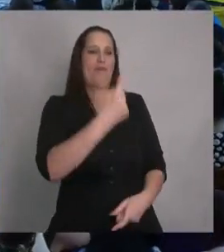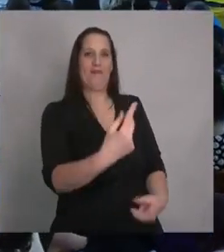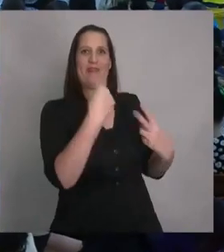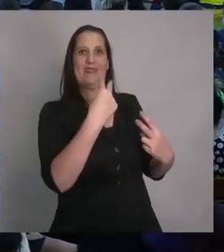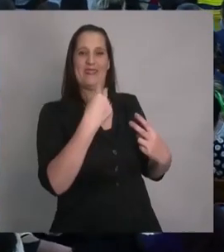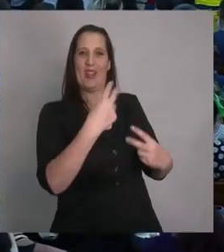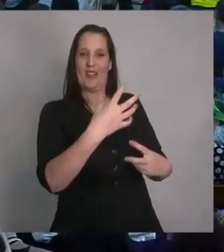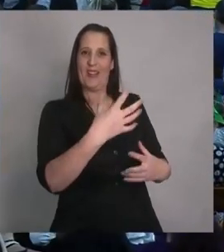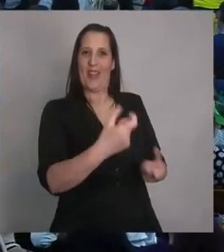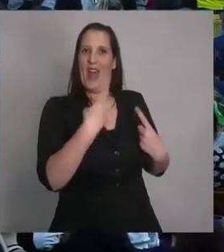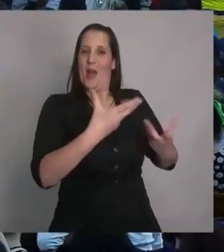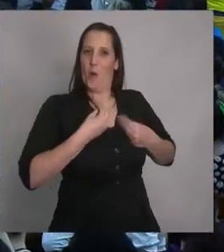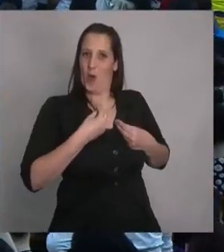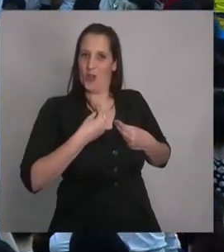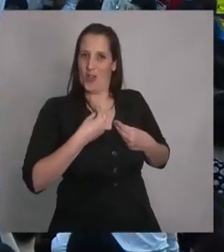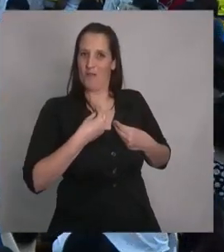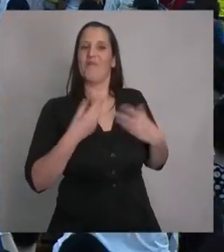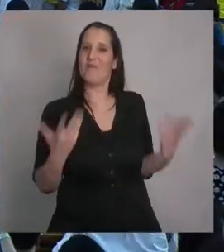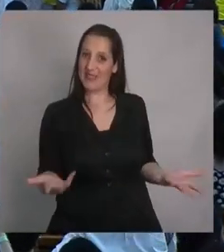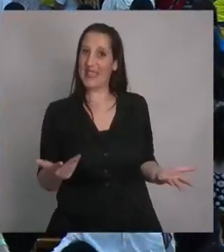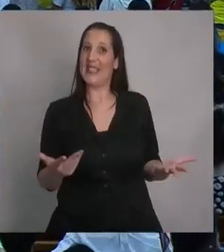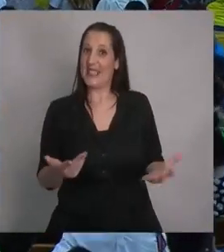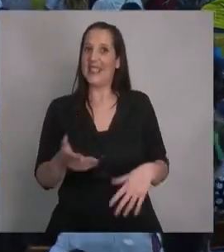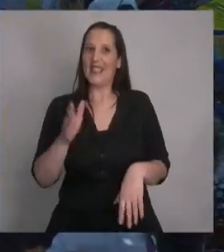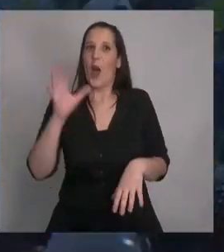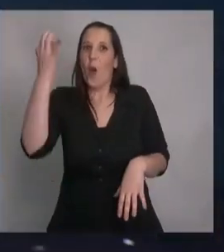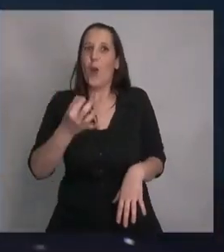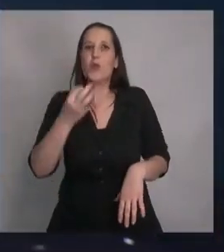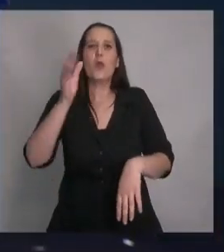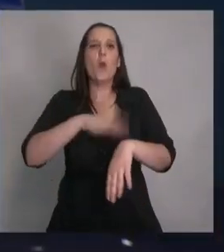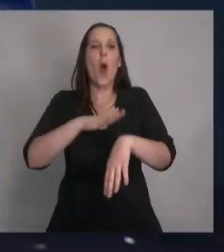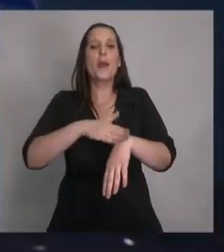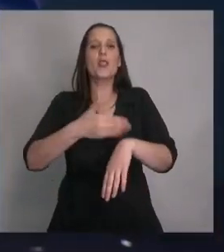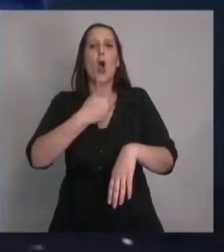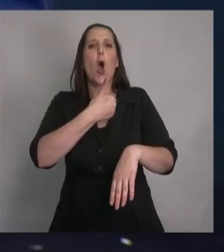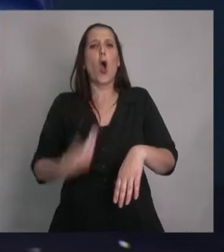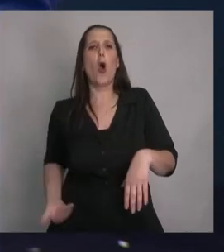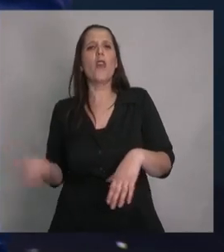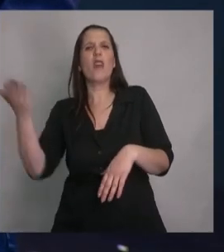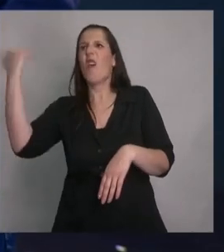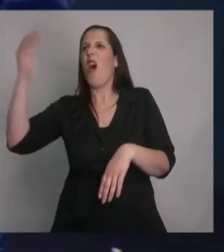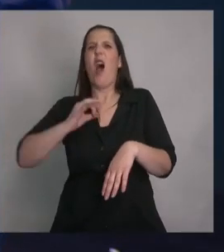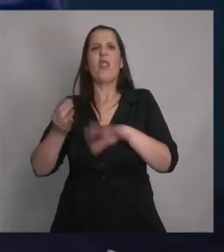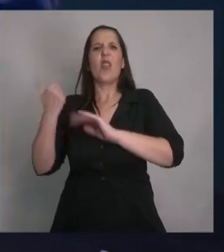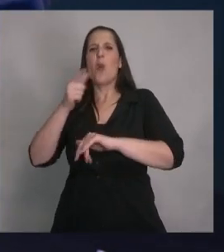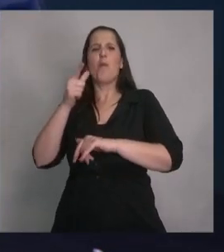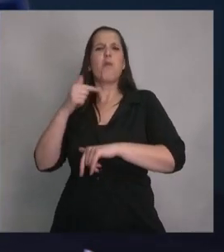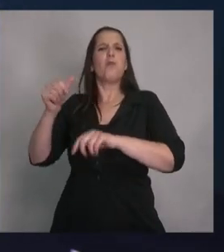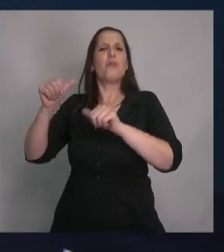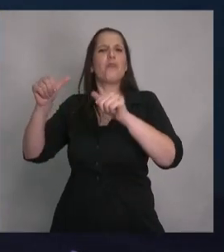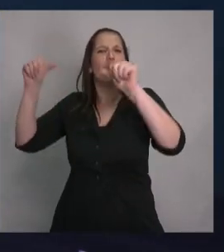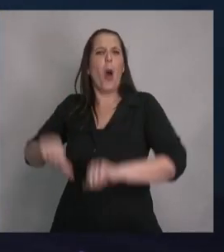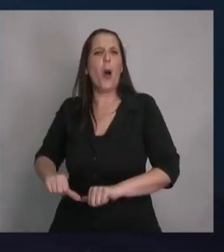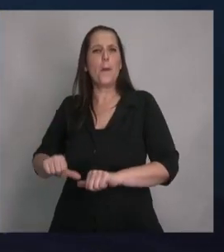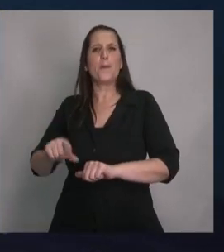En medio, precisamente, de una caída de gobiernos del viejo progresismo y de ascensos en muchas